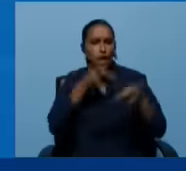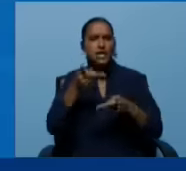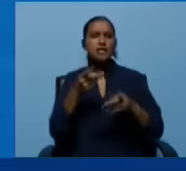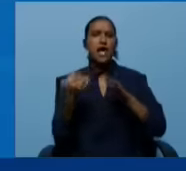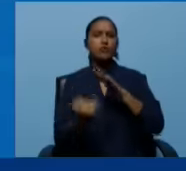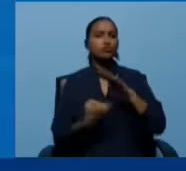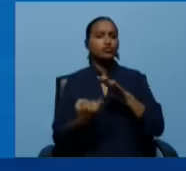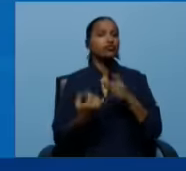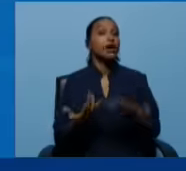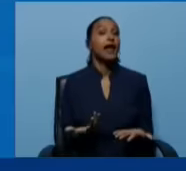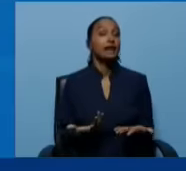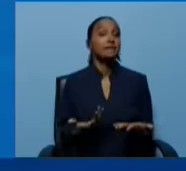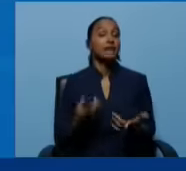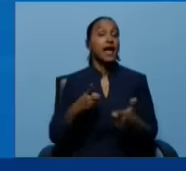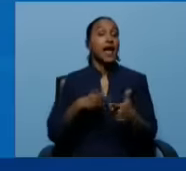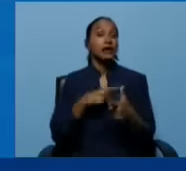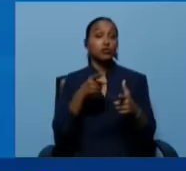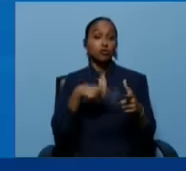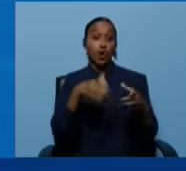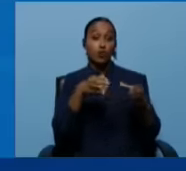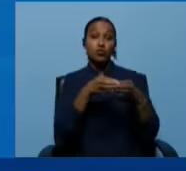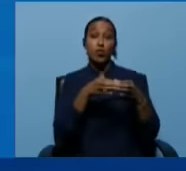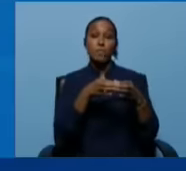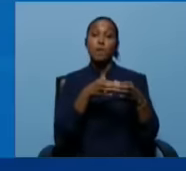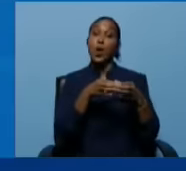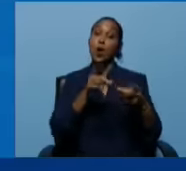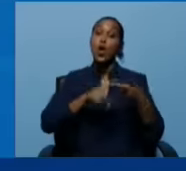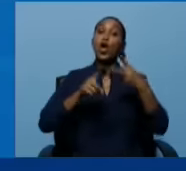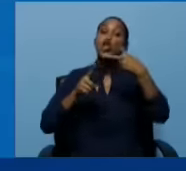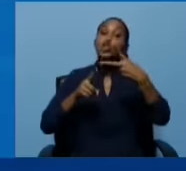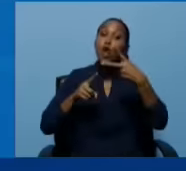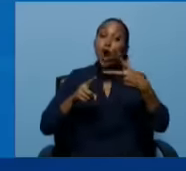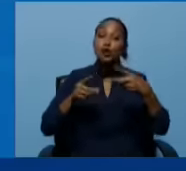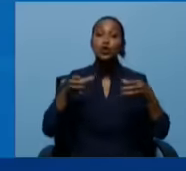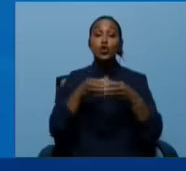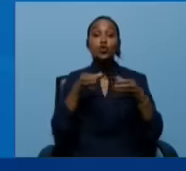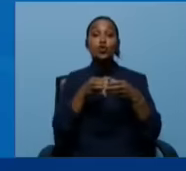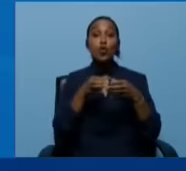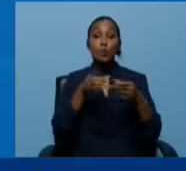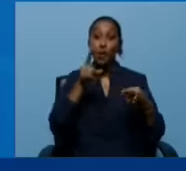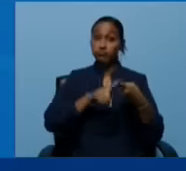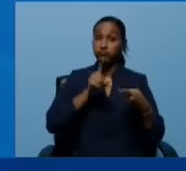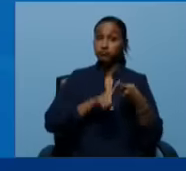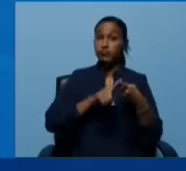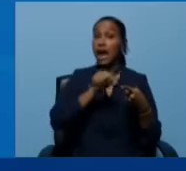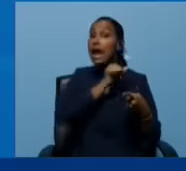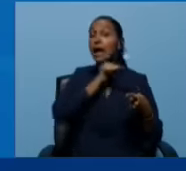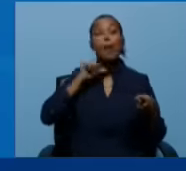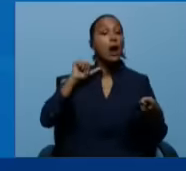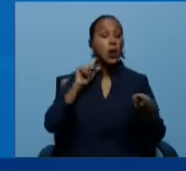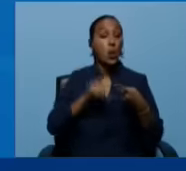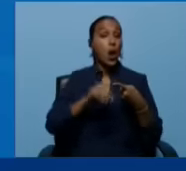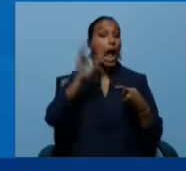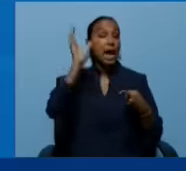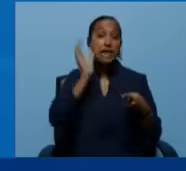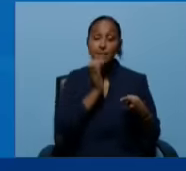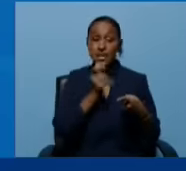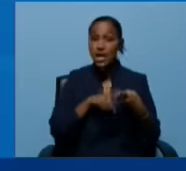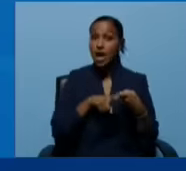¿Será que se ampa una montaña? ¿Ah? Ramos Alú se ampa una montaña. Capriles se ampa una